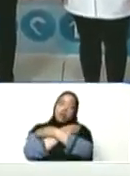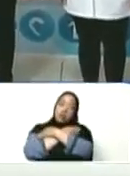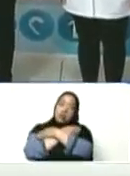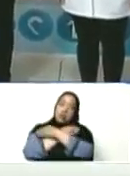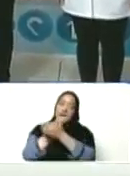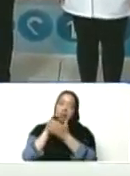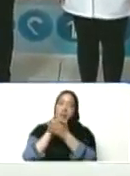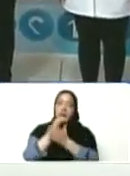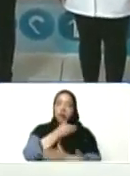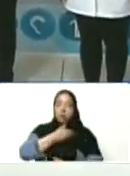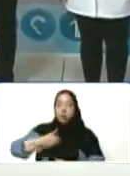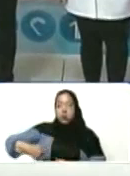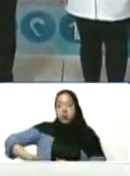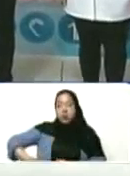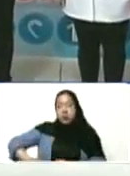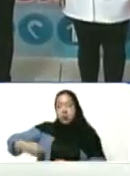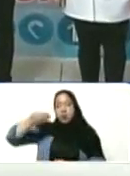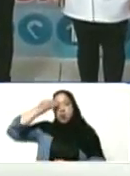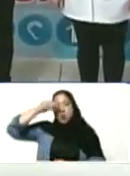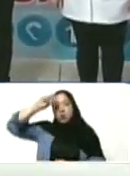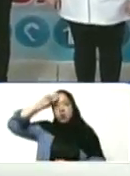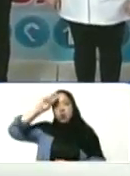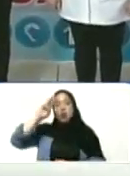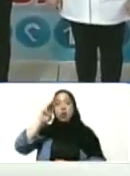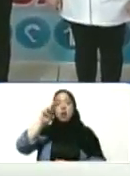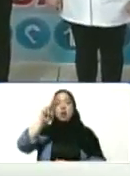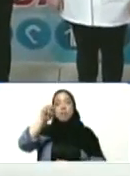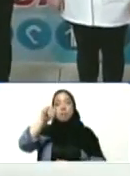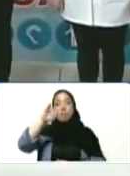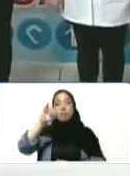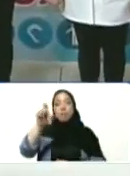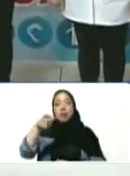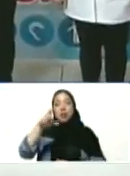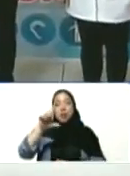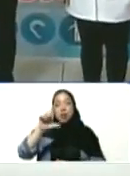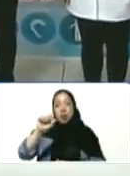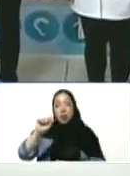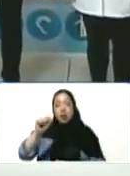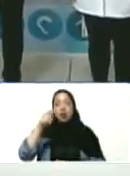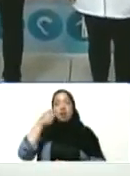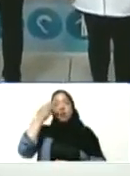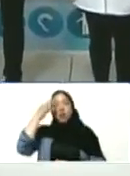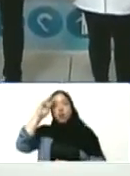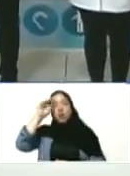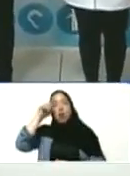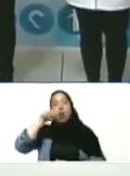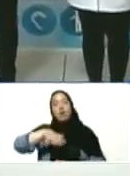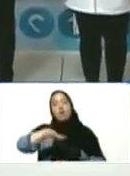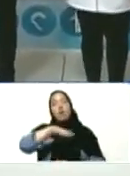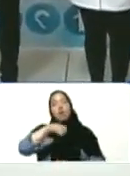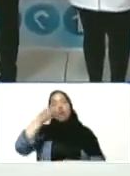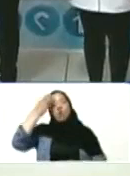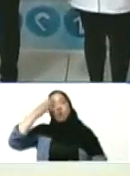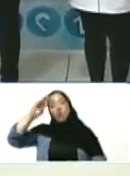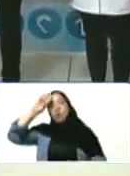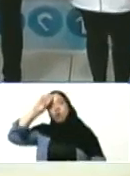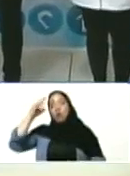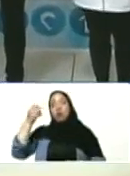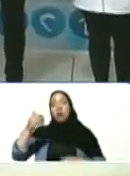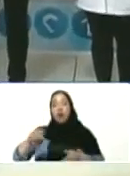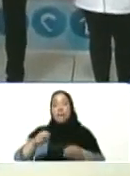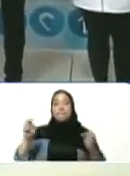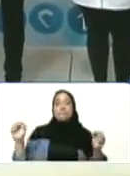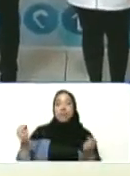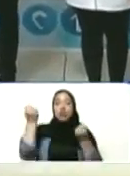al presidente Miguel Mario Díaz-Canel Bermúdez y al pueblo de Cuba. Tremenda